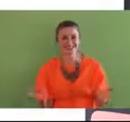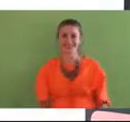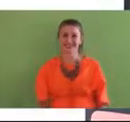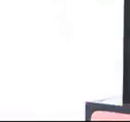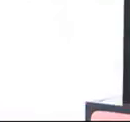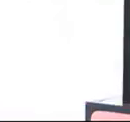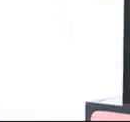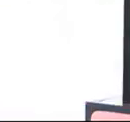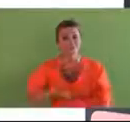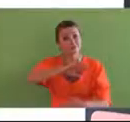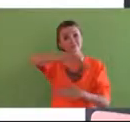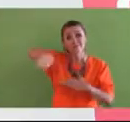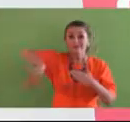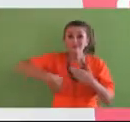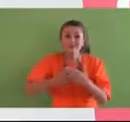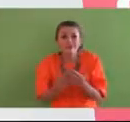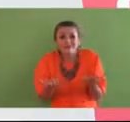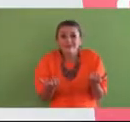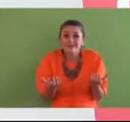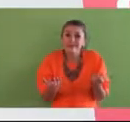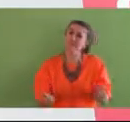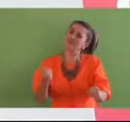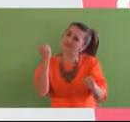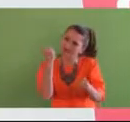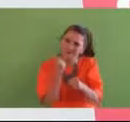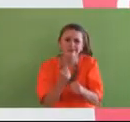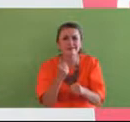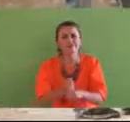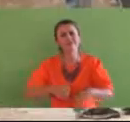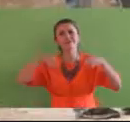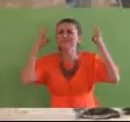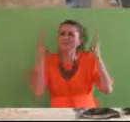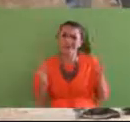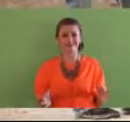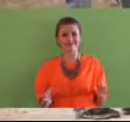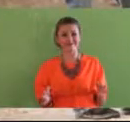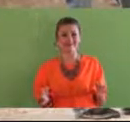economizar. Todos queremos un